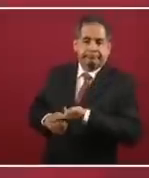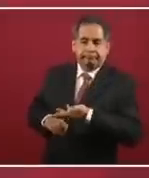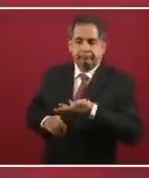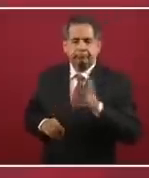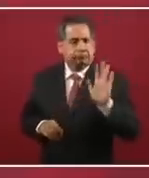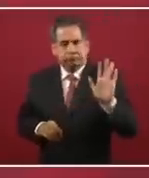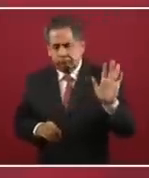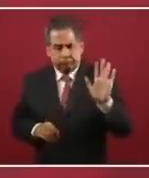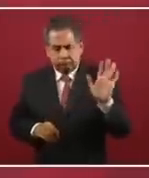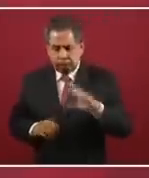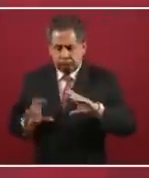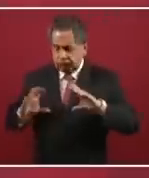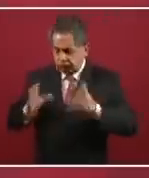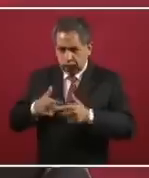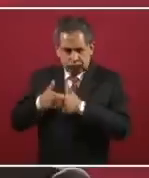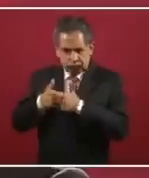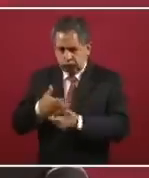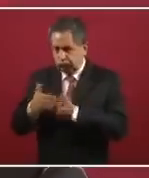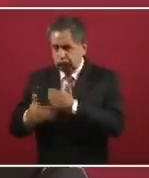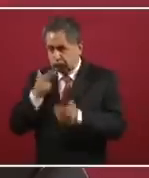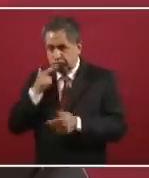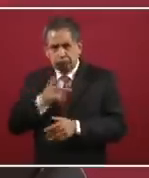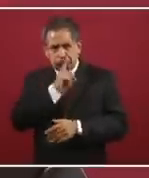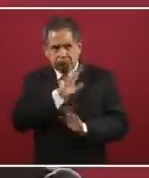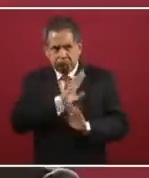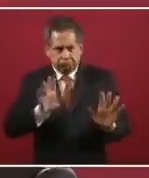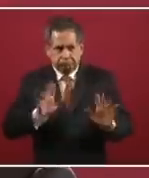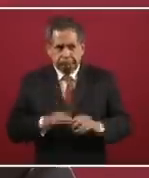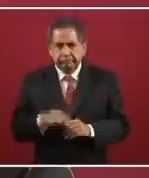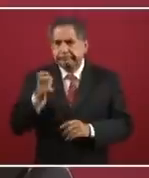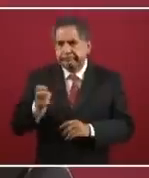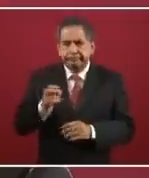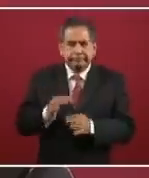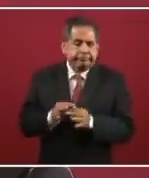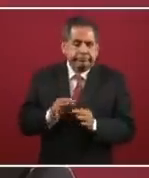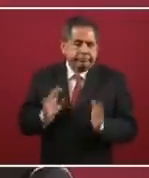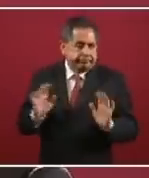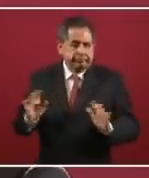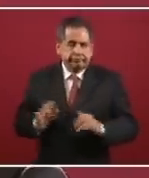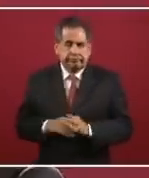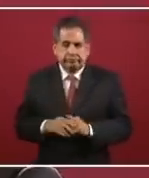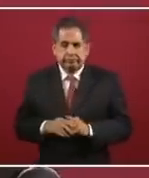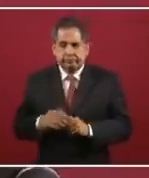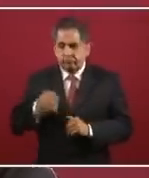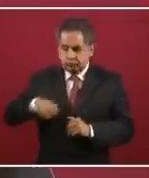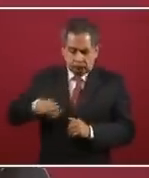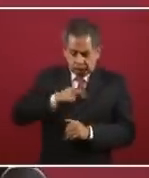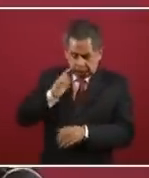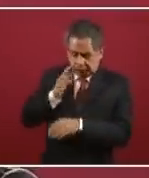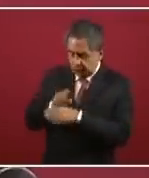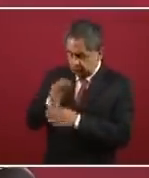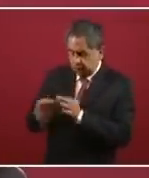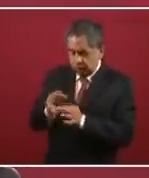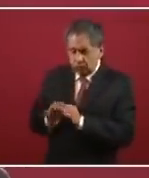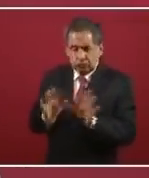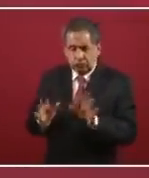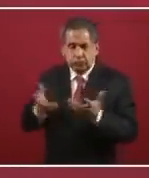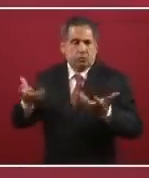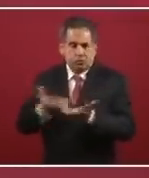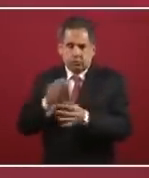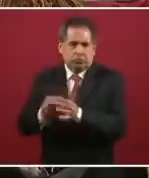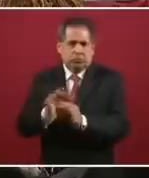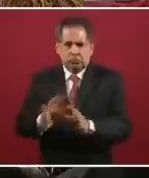vuelva un tema en los Estados Unidos. Entonces, exactamente lo que estamos buscando es lo contrario. La parte que nos toca es esa, y es lo que estamos